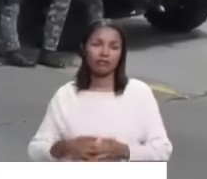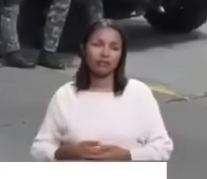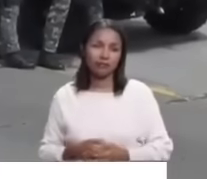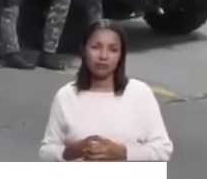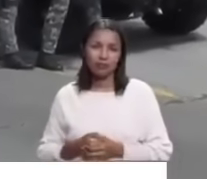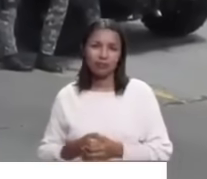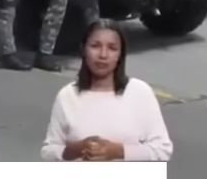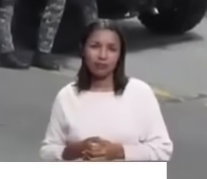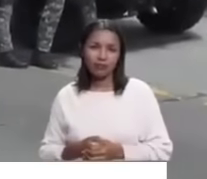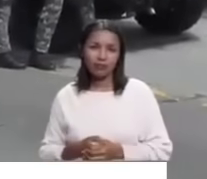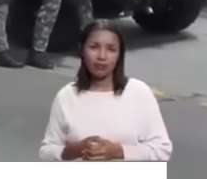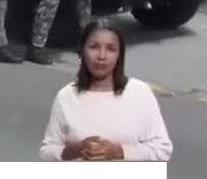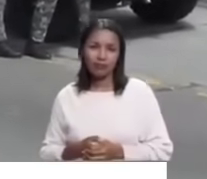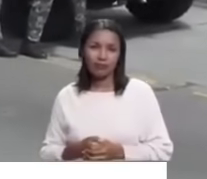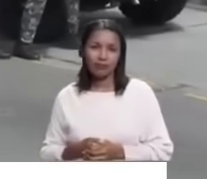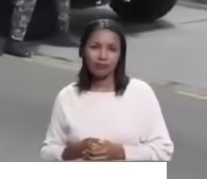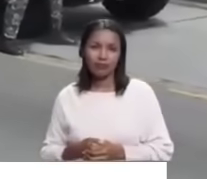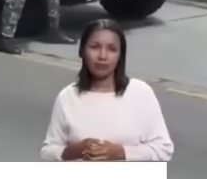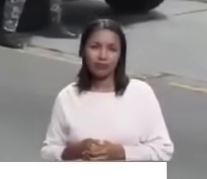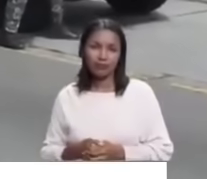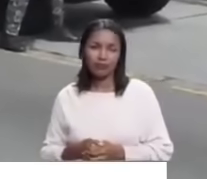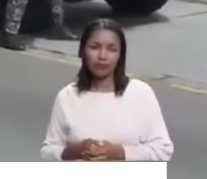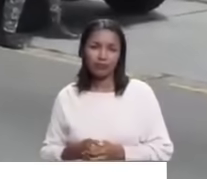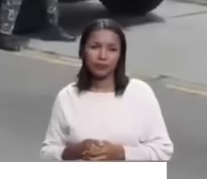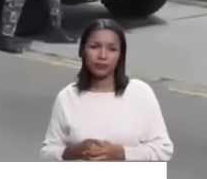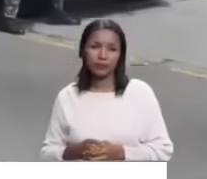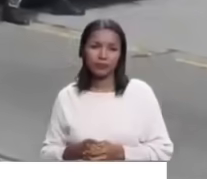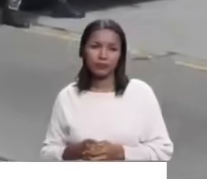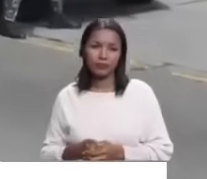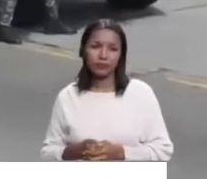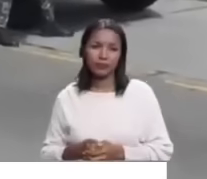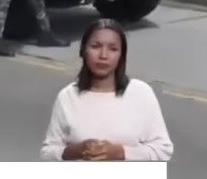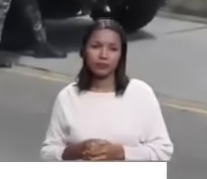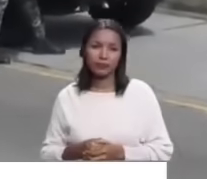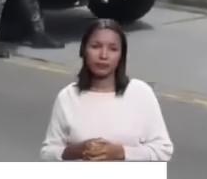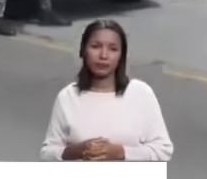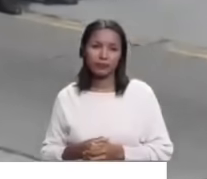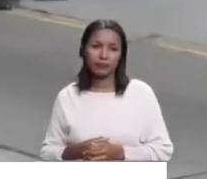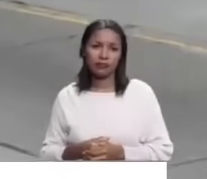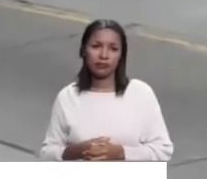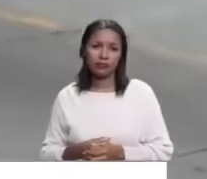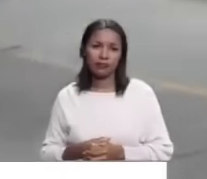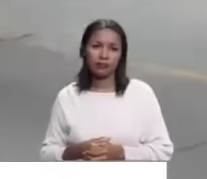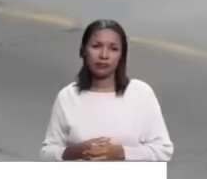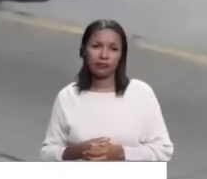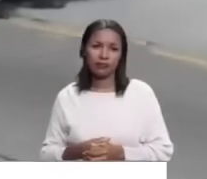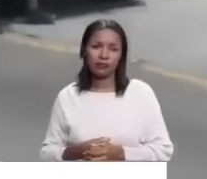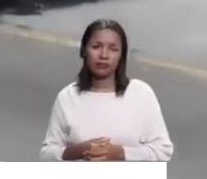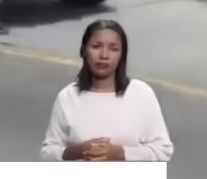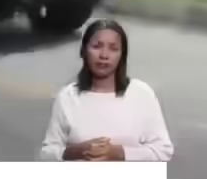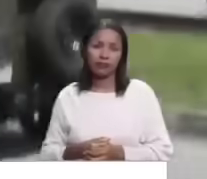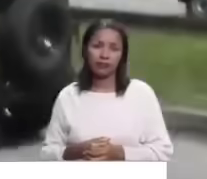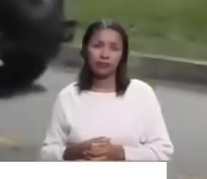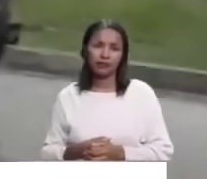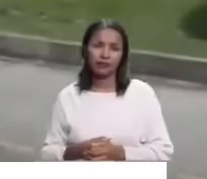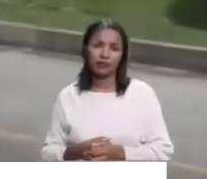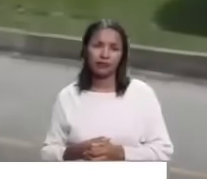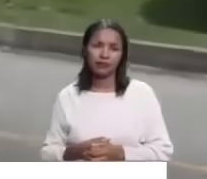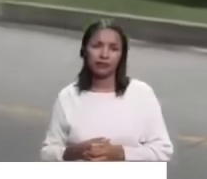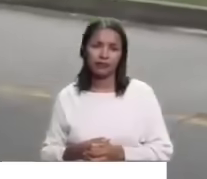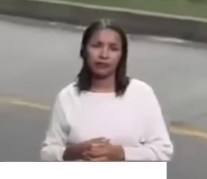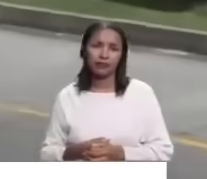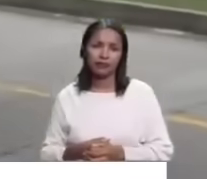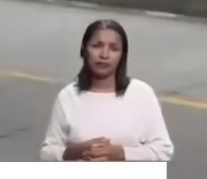mismos, o que pueden brindar la seguridad en este momento. Justamente acaba de pasar caminando en la calle